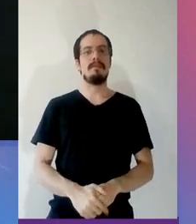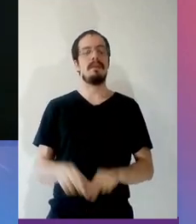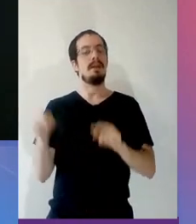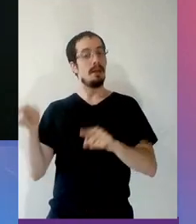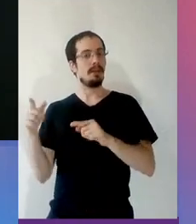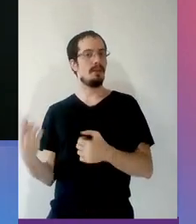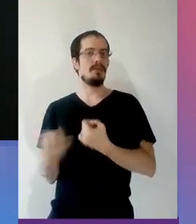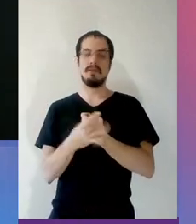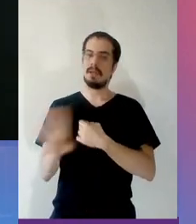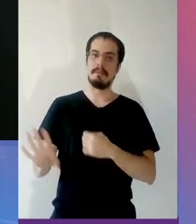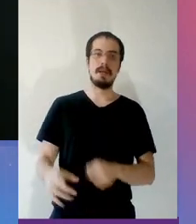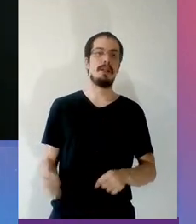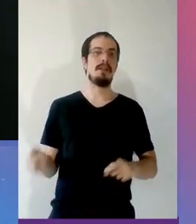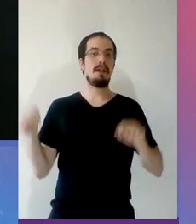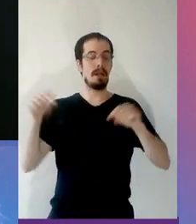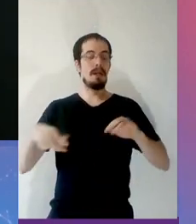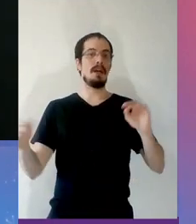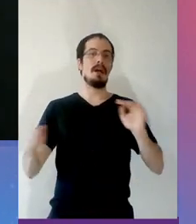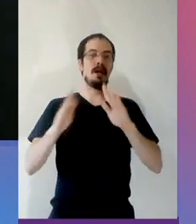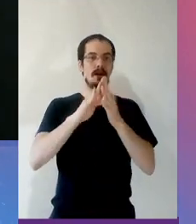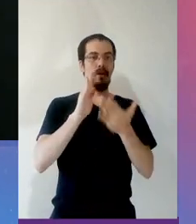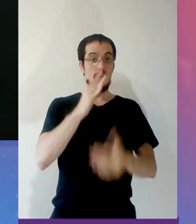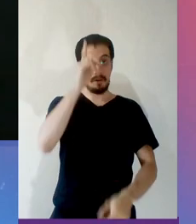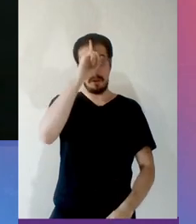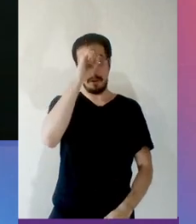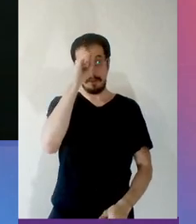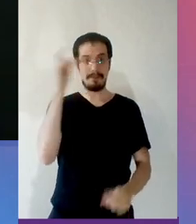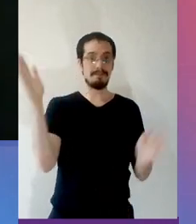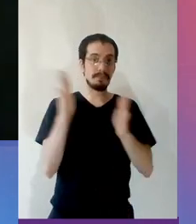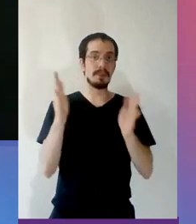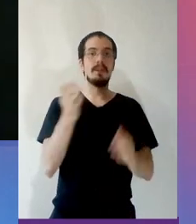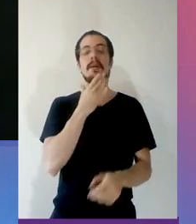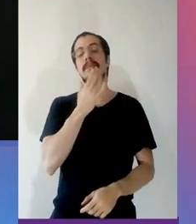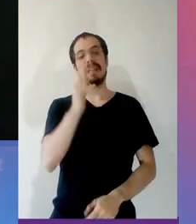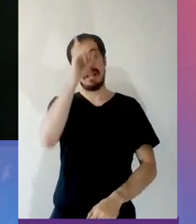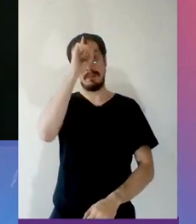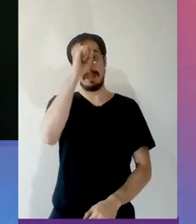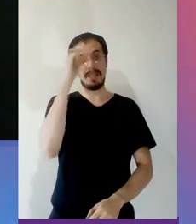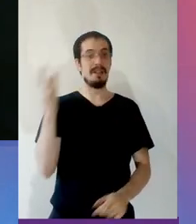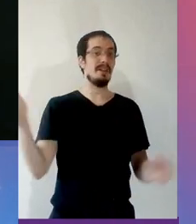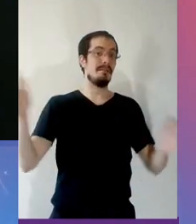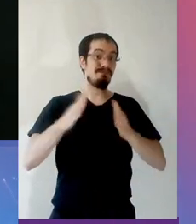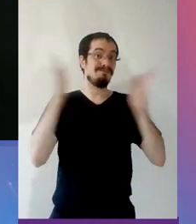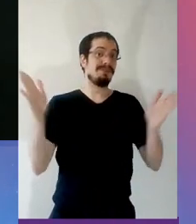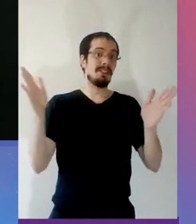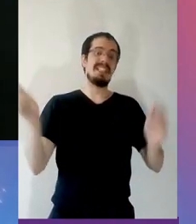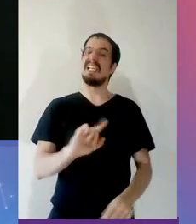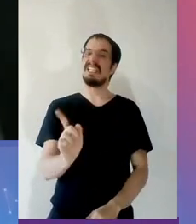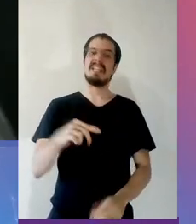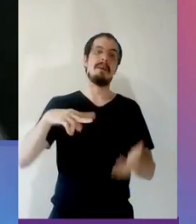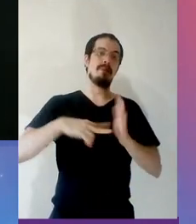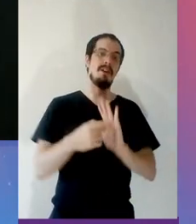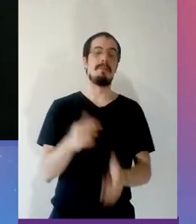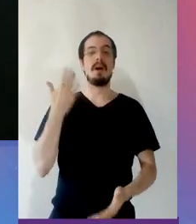menos en el hospital, porque en realidad los niños que llegan al hospital ya son niños que tienen más problemas, pero esto hay que verlo a nivel de la